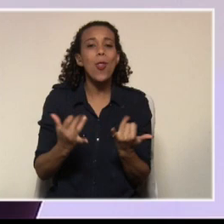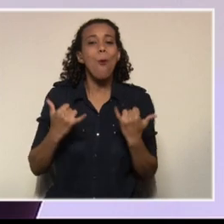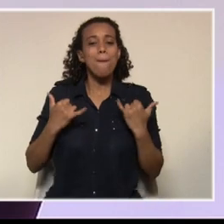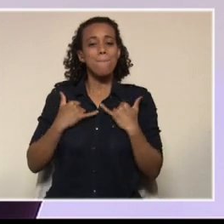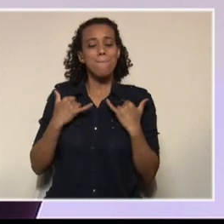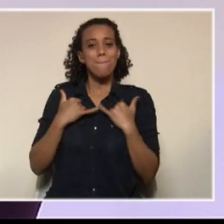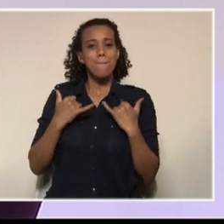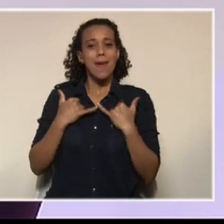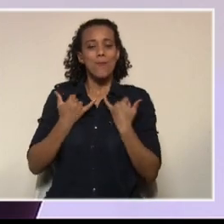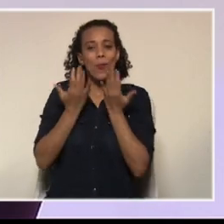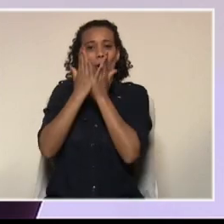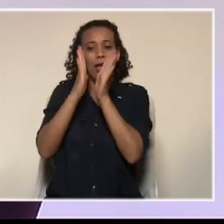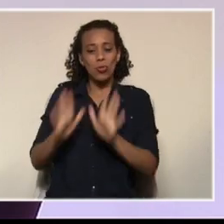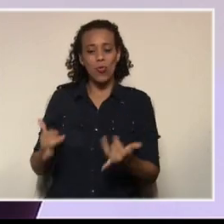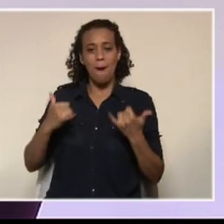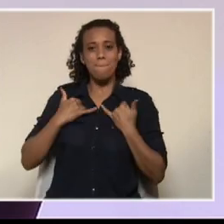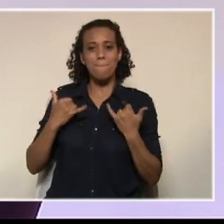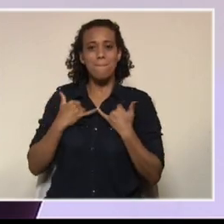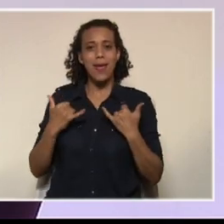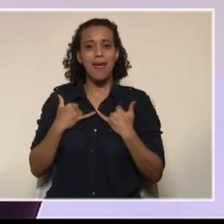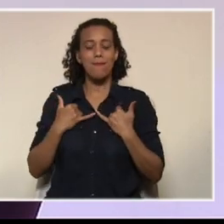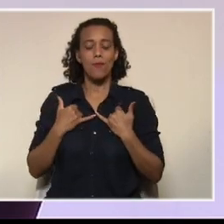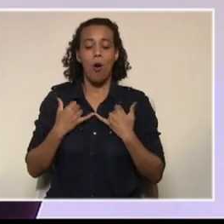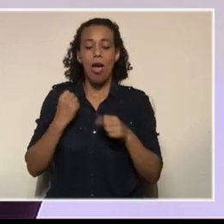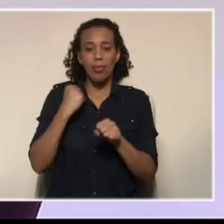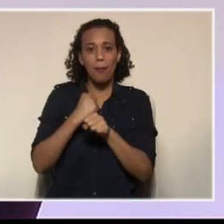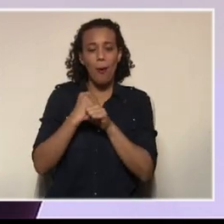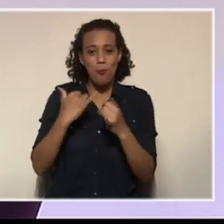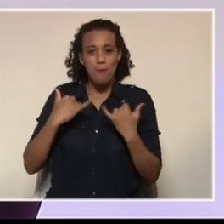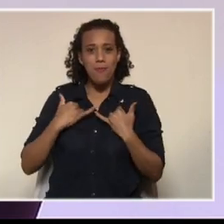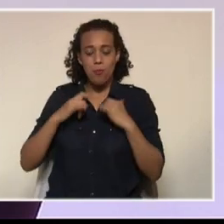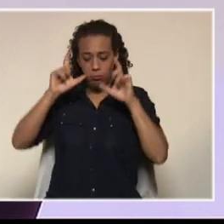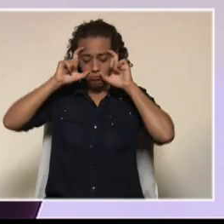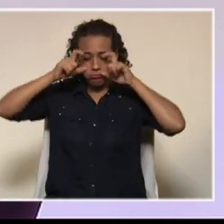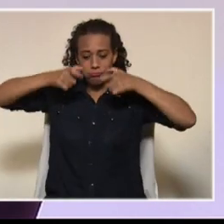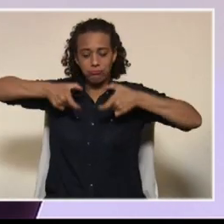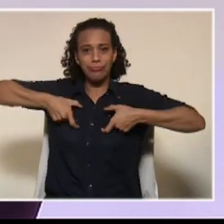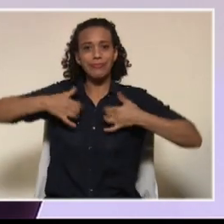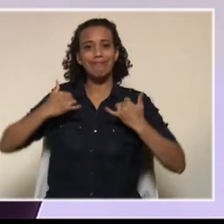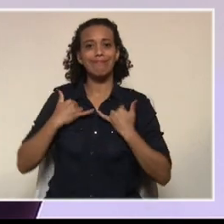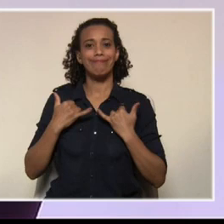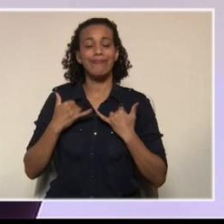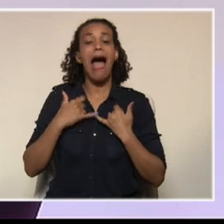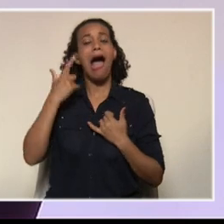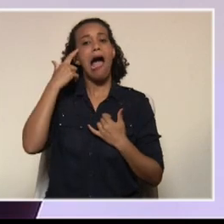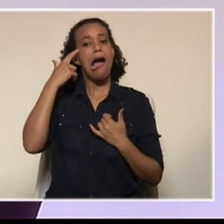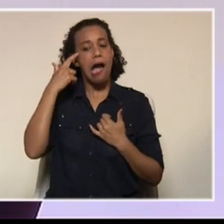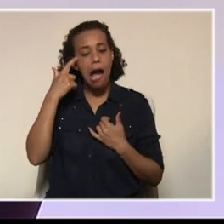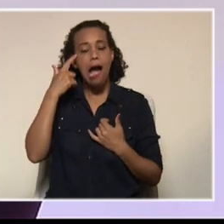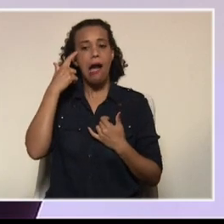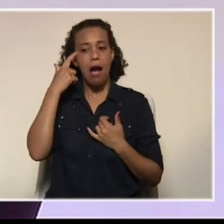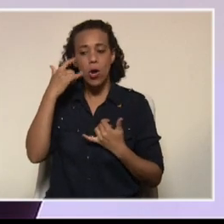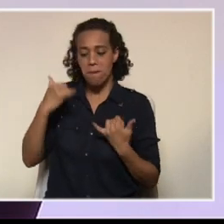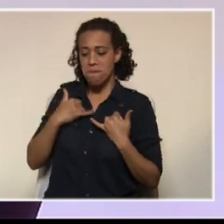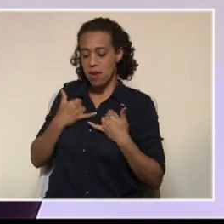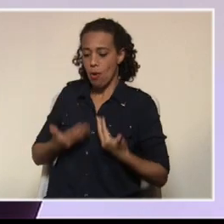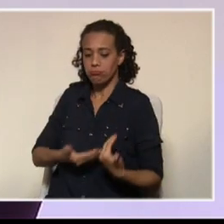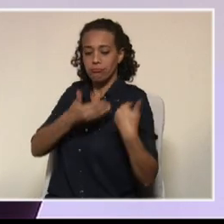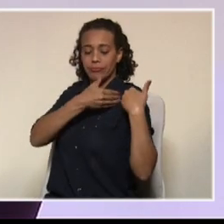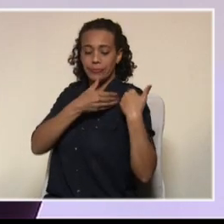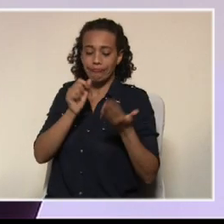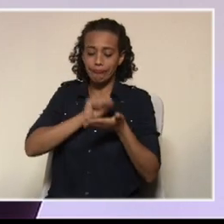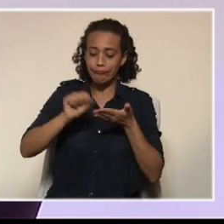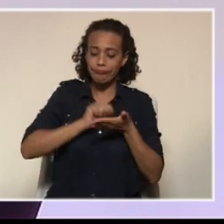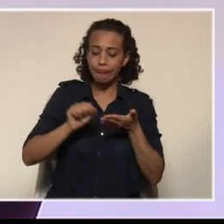Los estudiantes deben gestionar o autogestionar ese proceso de enseñanza y aprendizaje y